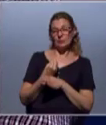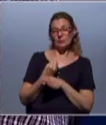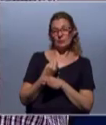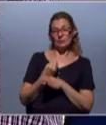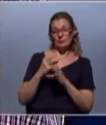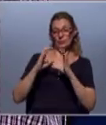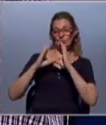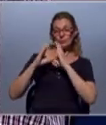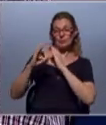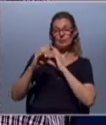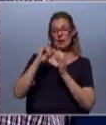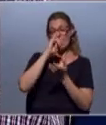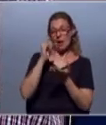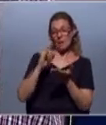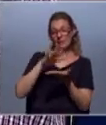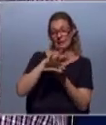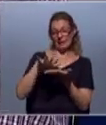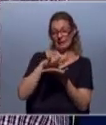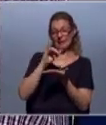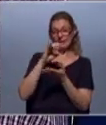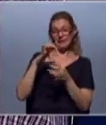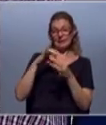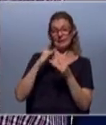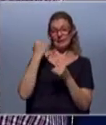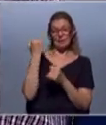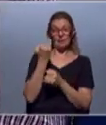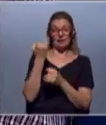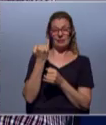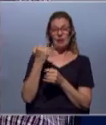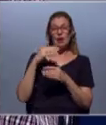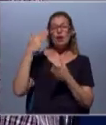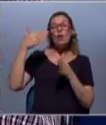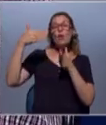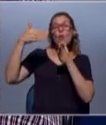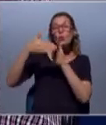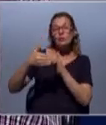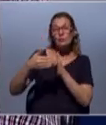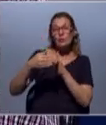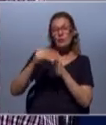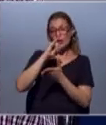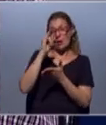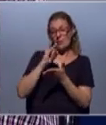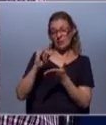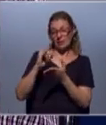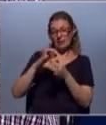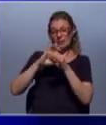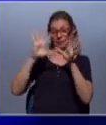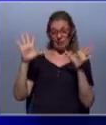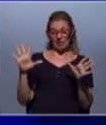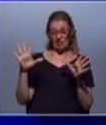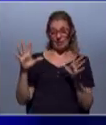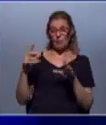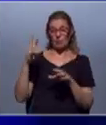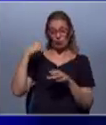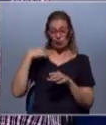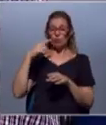la locomotora están la plaza independencia y el último vagón en la plaza libertad y en esos pueblos que lo digo respetuosamente pues yo soy de un pueblo que